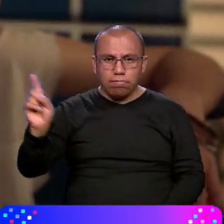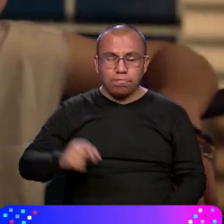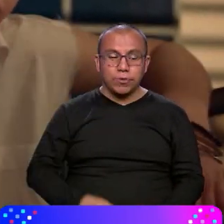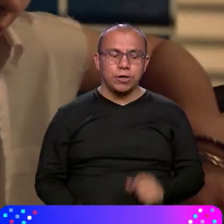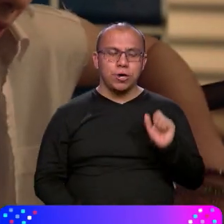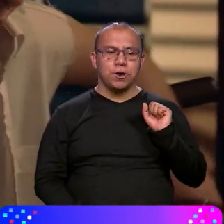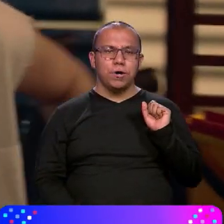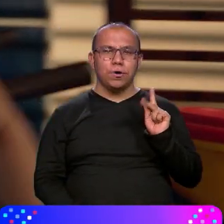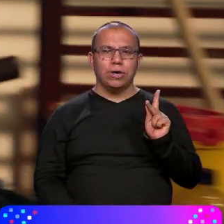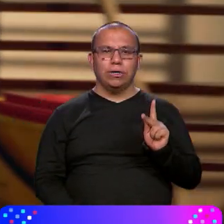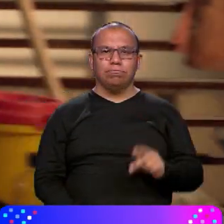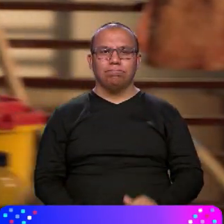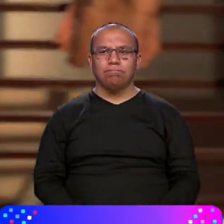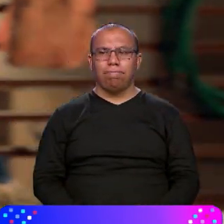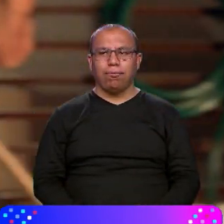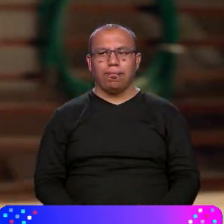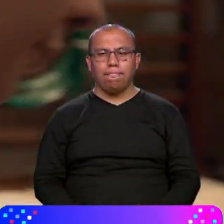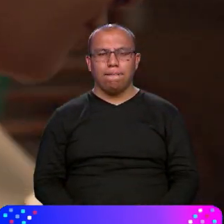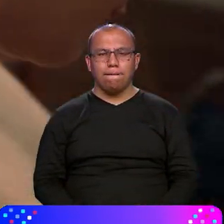Ok.